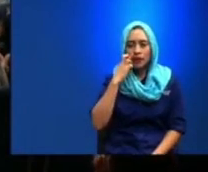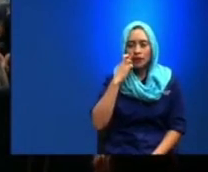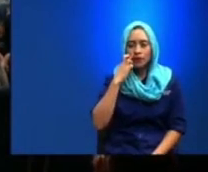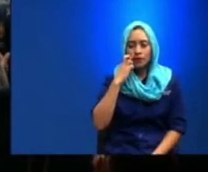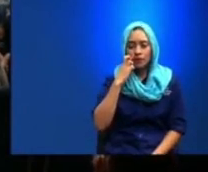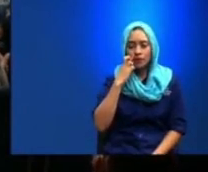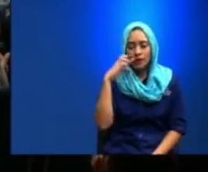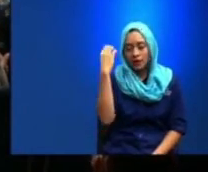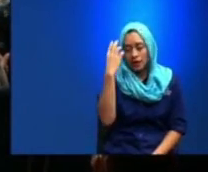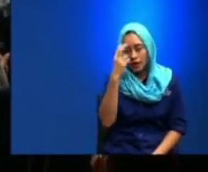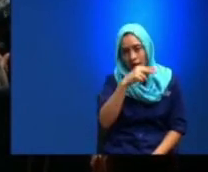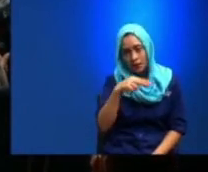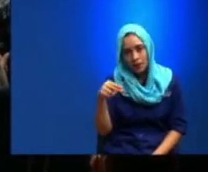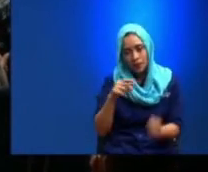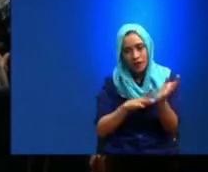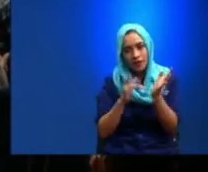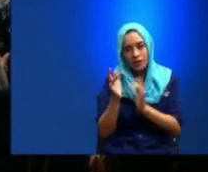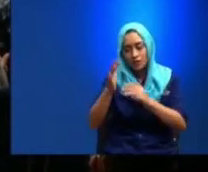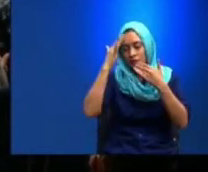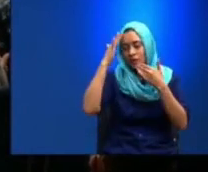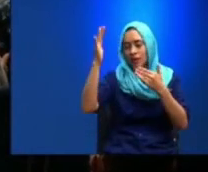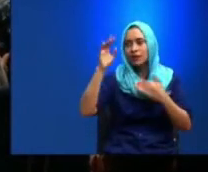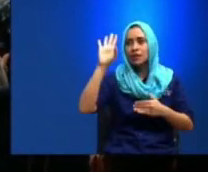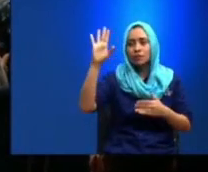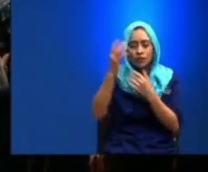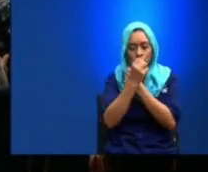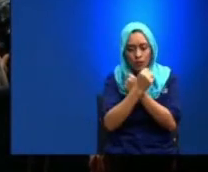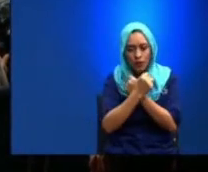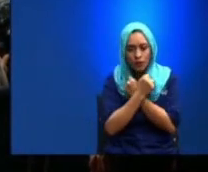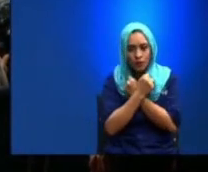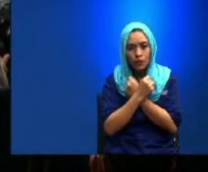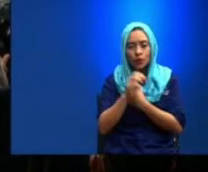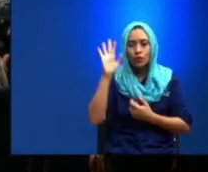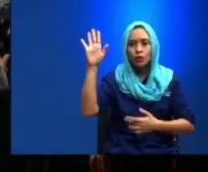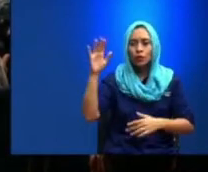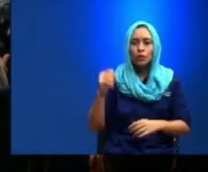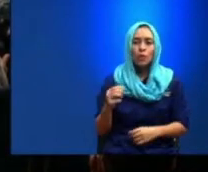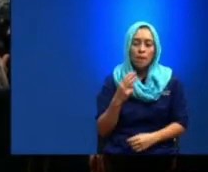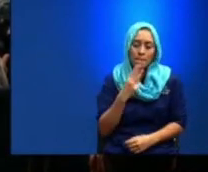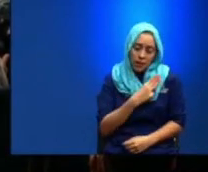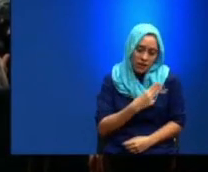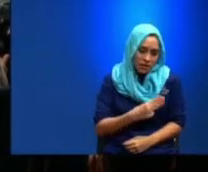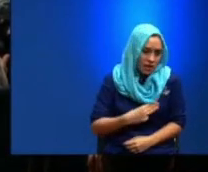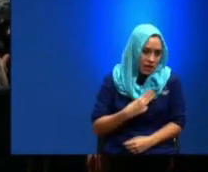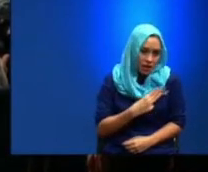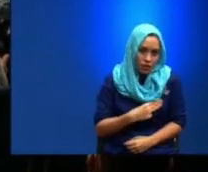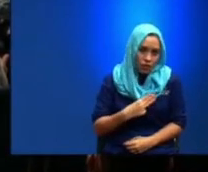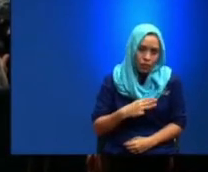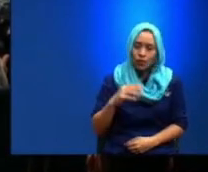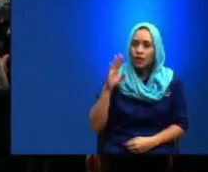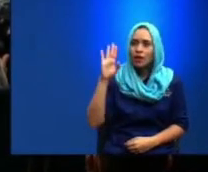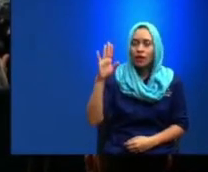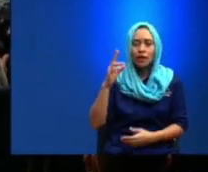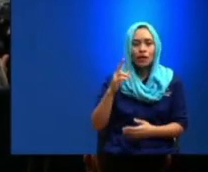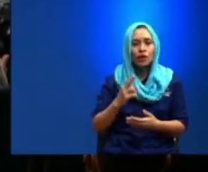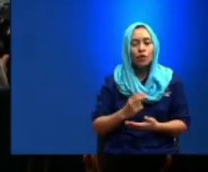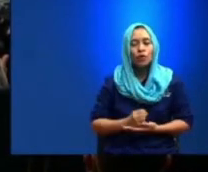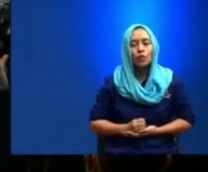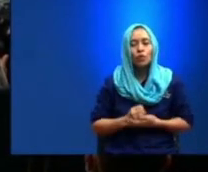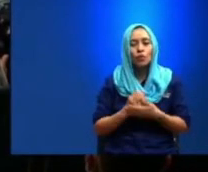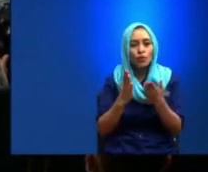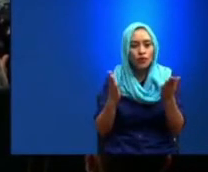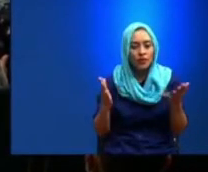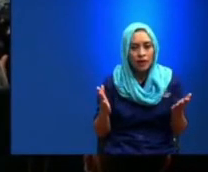gracias por tu amor tu misericordia esa piedad tuya tu bondad señor que es para siempre que nos